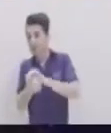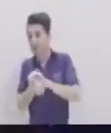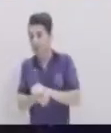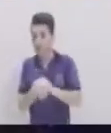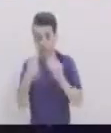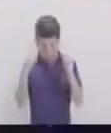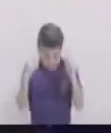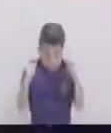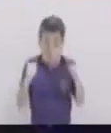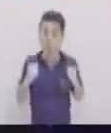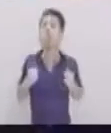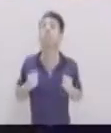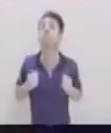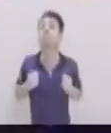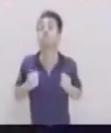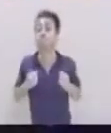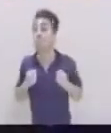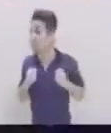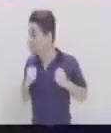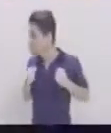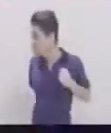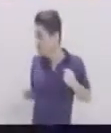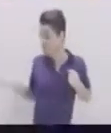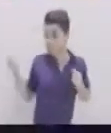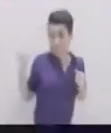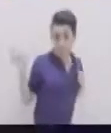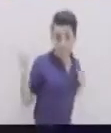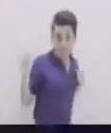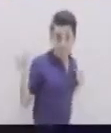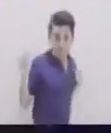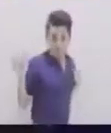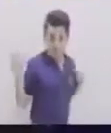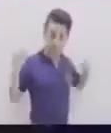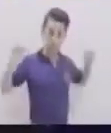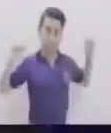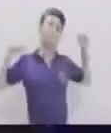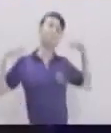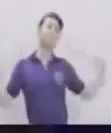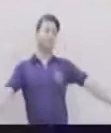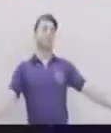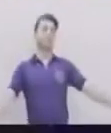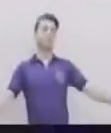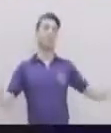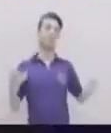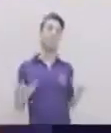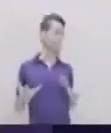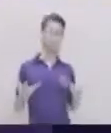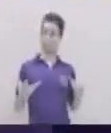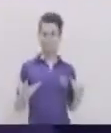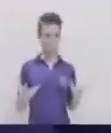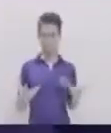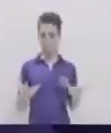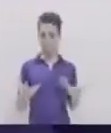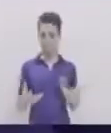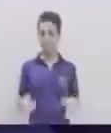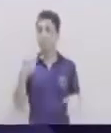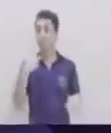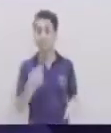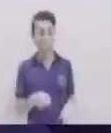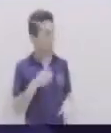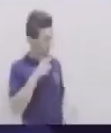tortuguita saca la cabeza, mueve la colita, se le quita la pereza. Dice